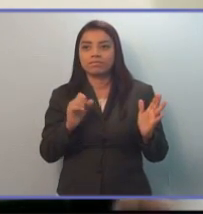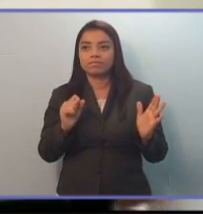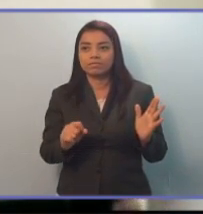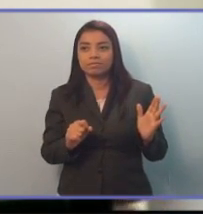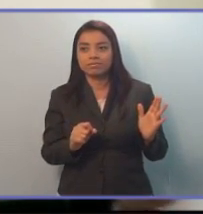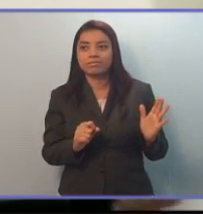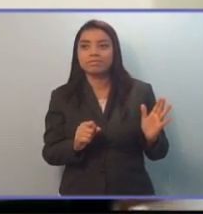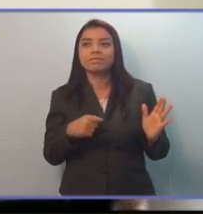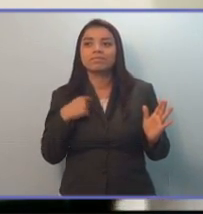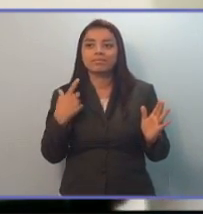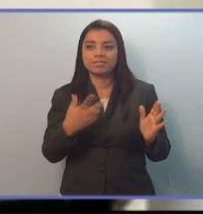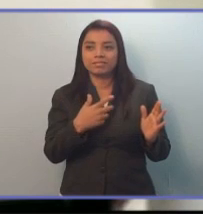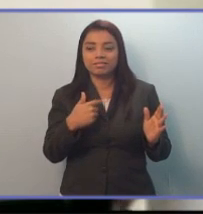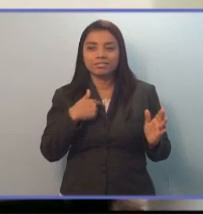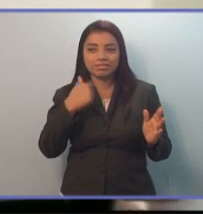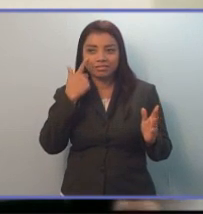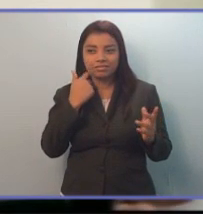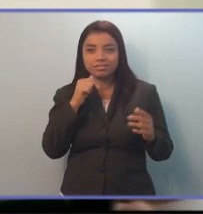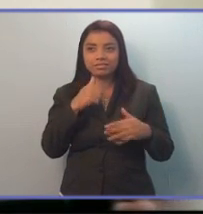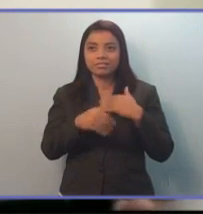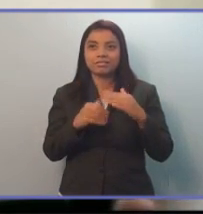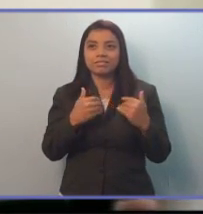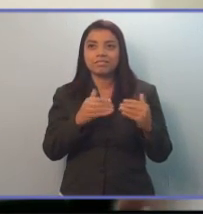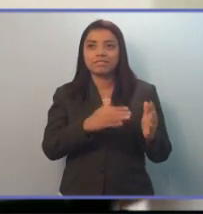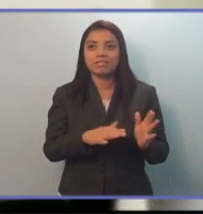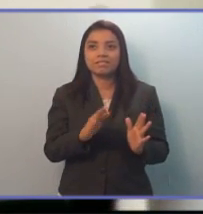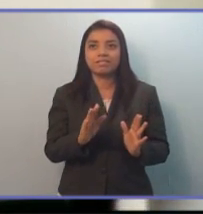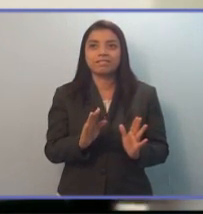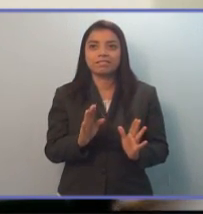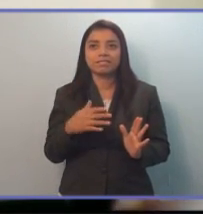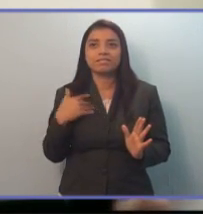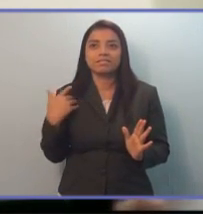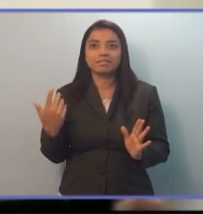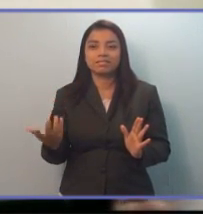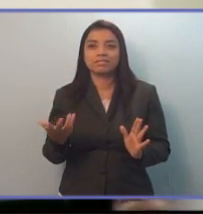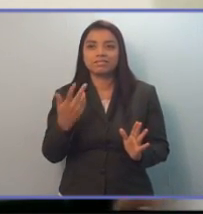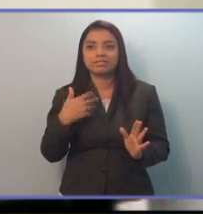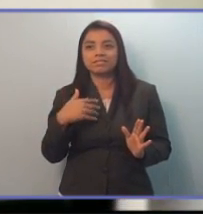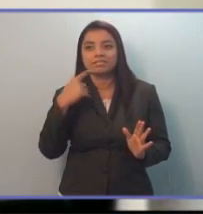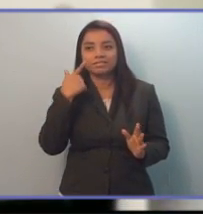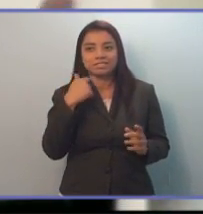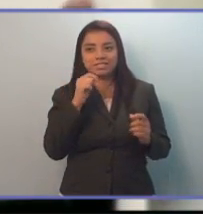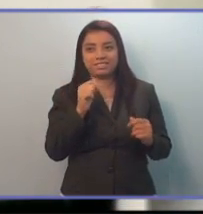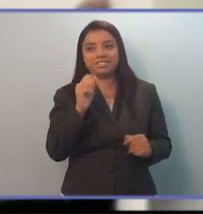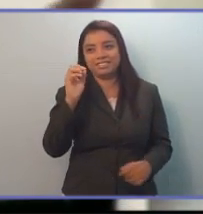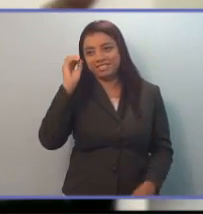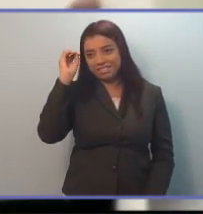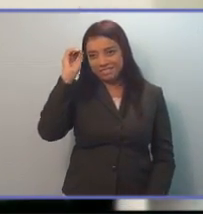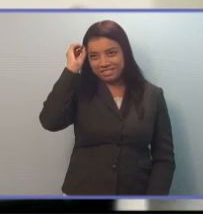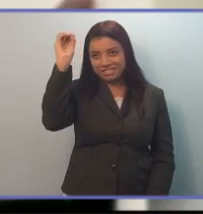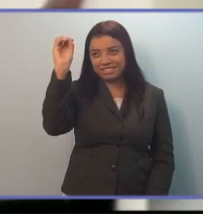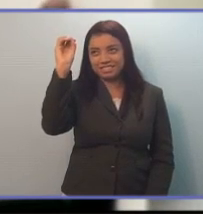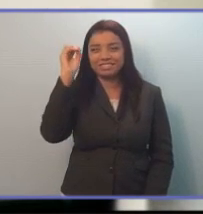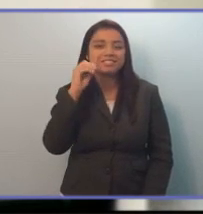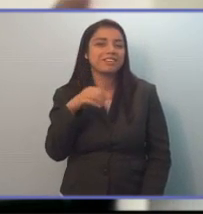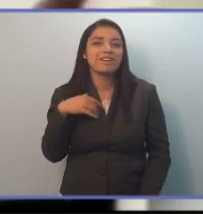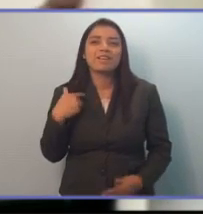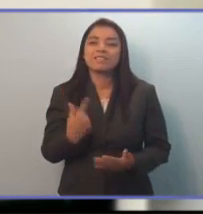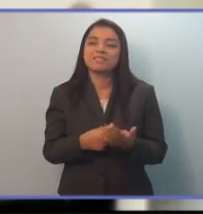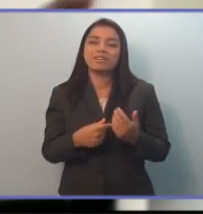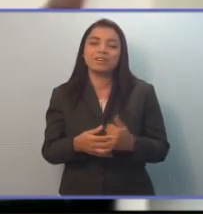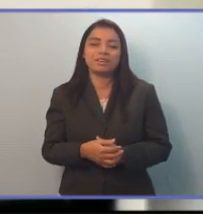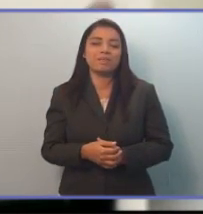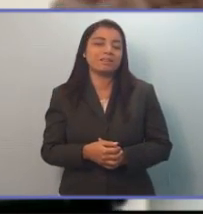actividad la desarrolla de cara a los medios de comunicación, de cara a la opinión pública, incluso dotada de